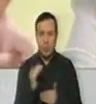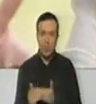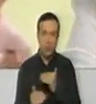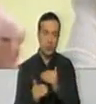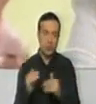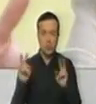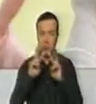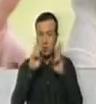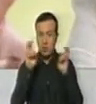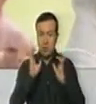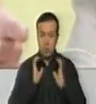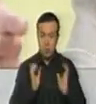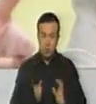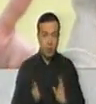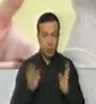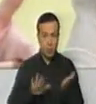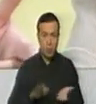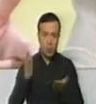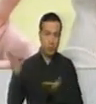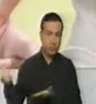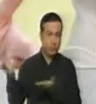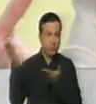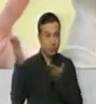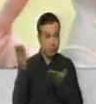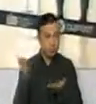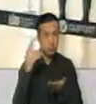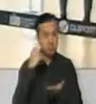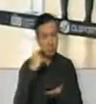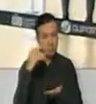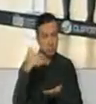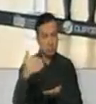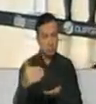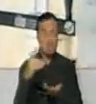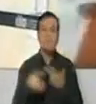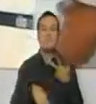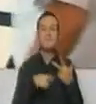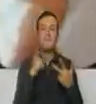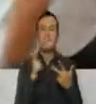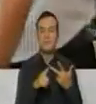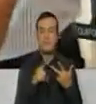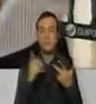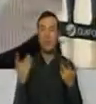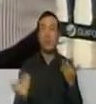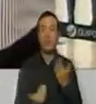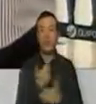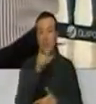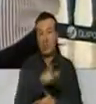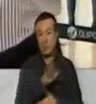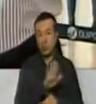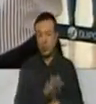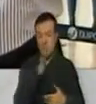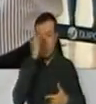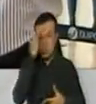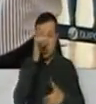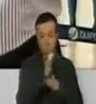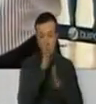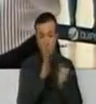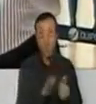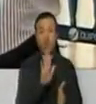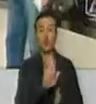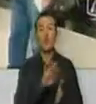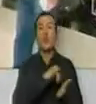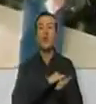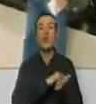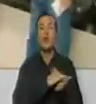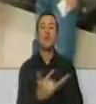claros respecto al manejo de una víctima mortal del coronavirus. Adicionalmente, existe un nuevo caso importado de un ecuatoriano quien llegó desde Nueva